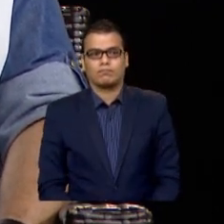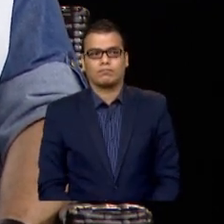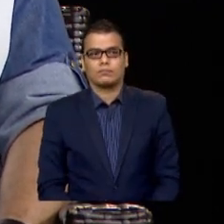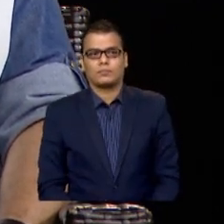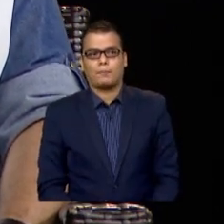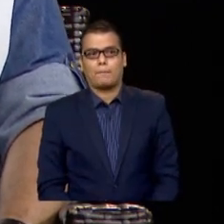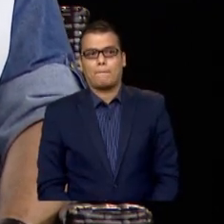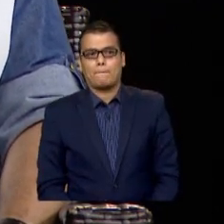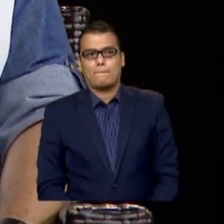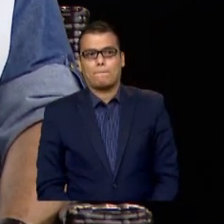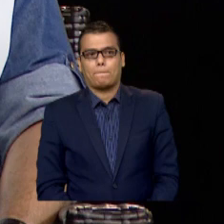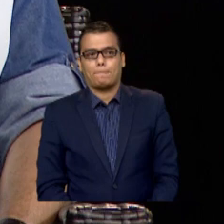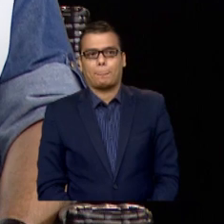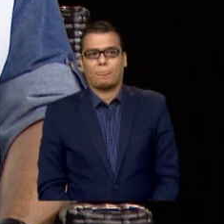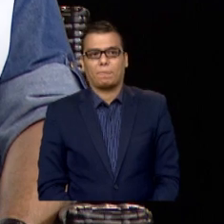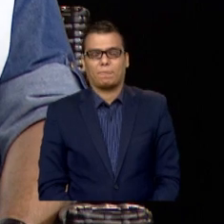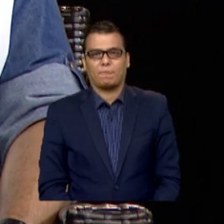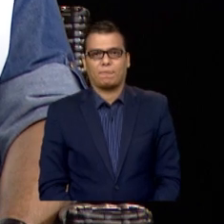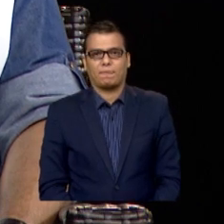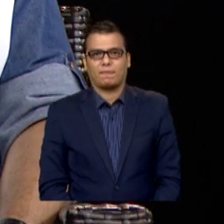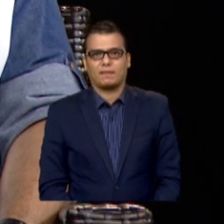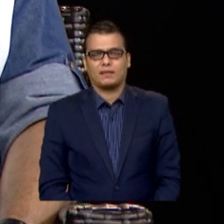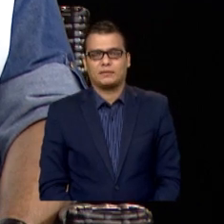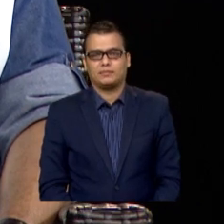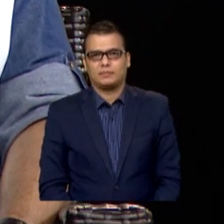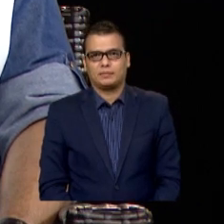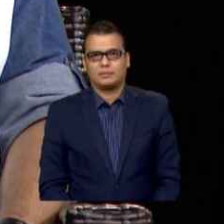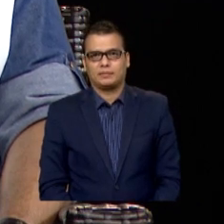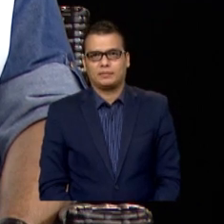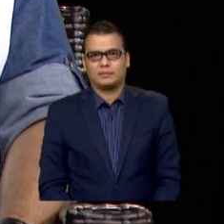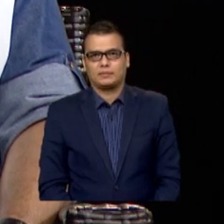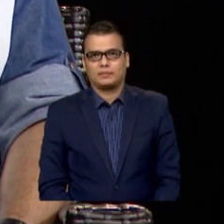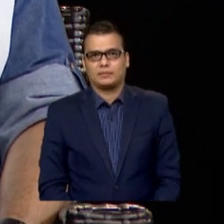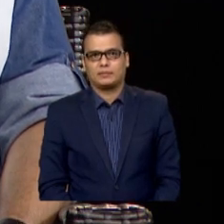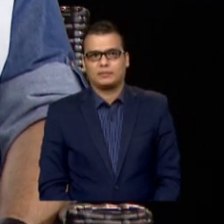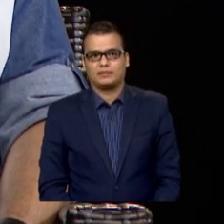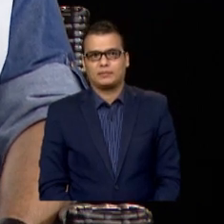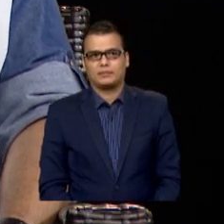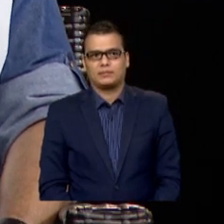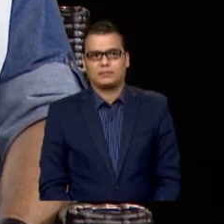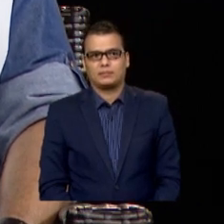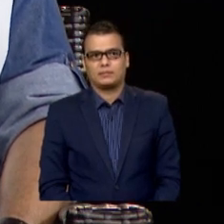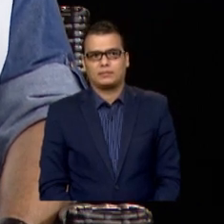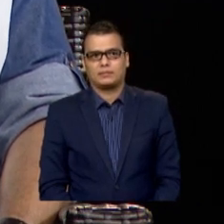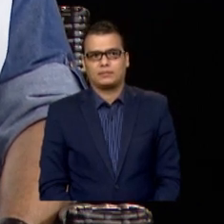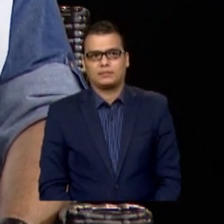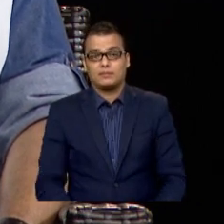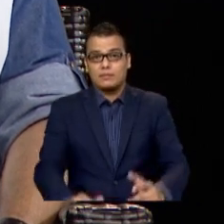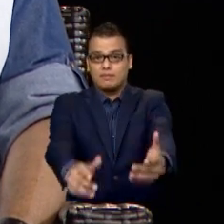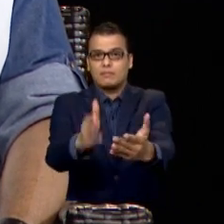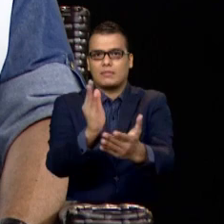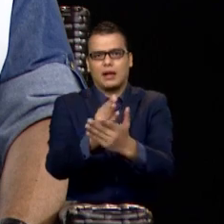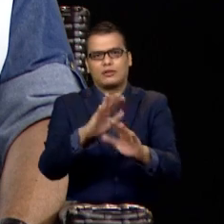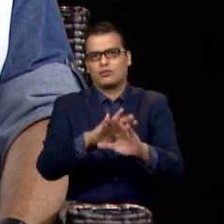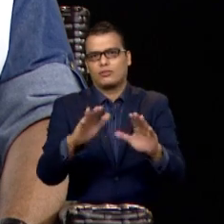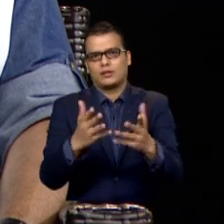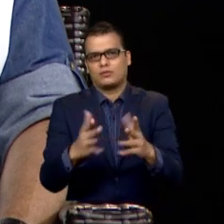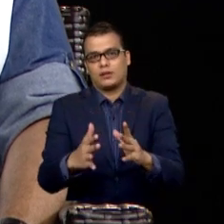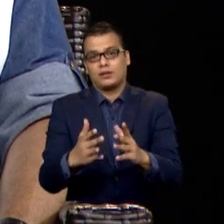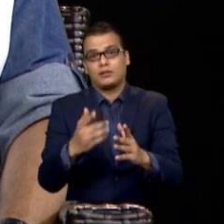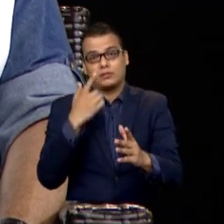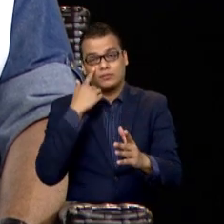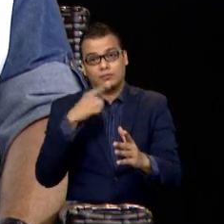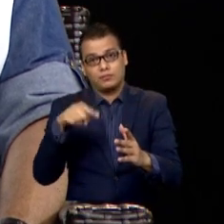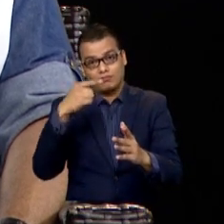una hipertensión, una diabetes, y desafortunadamente hace una complicación y muere. No queremos que esto ocurra más, y por tanto queremos